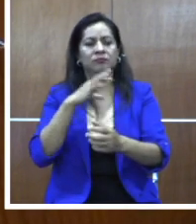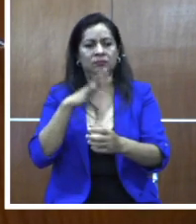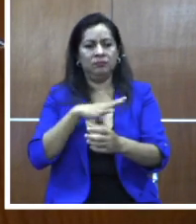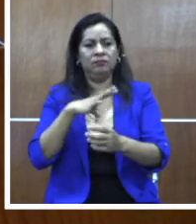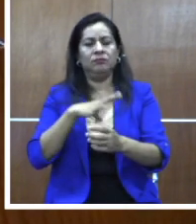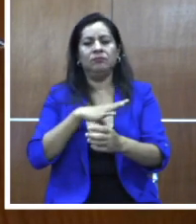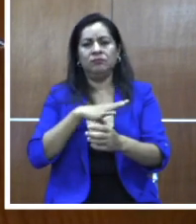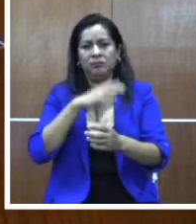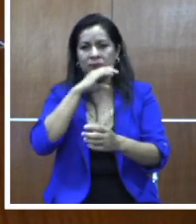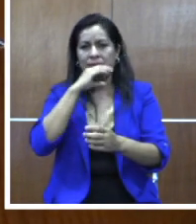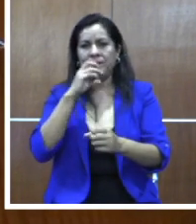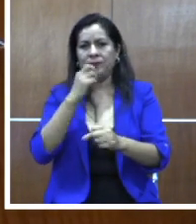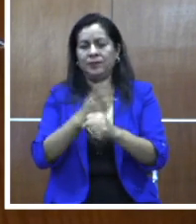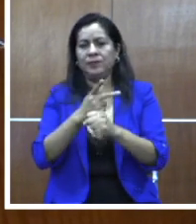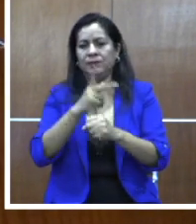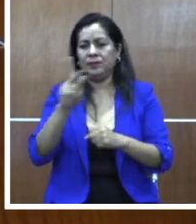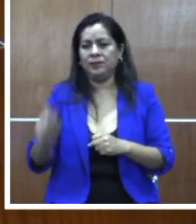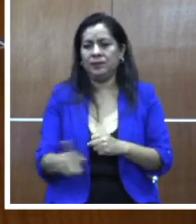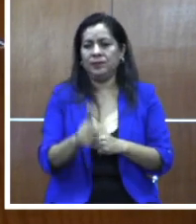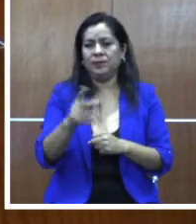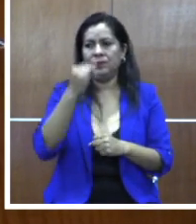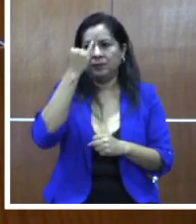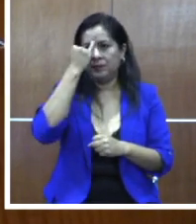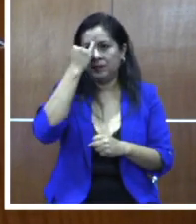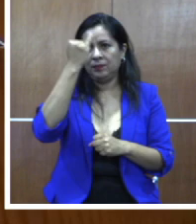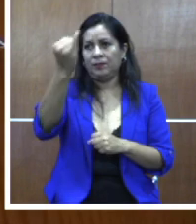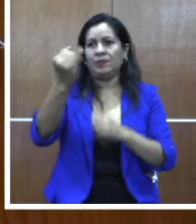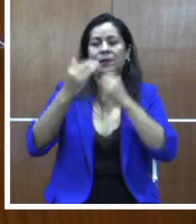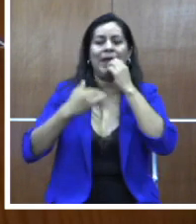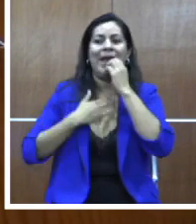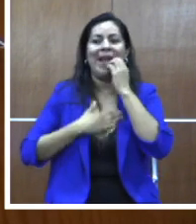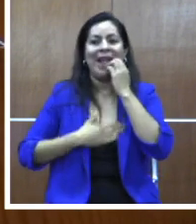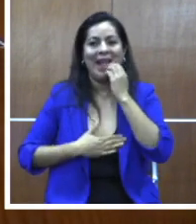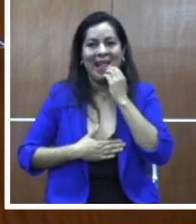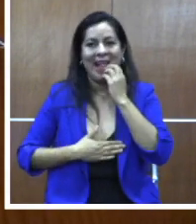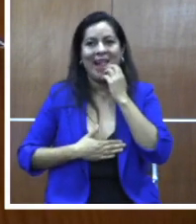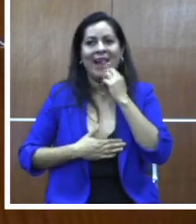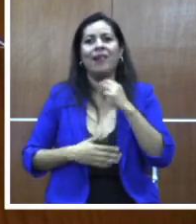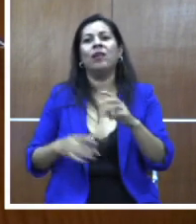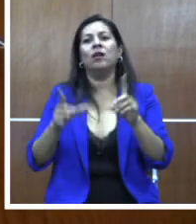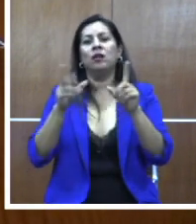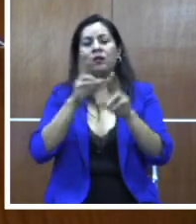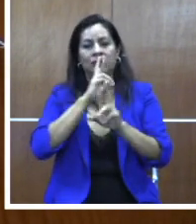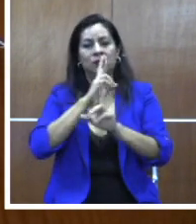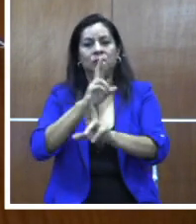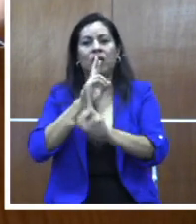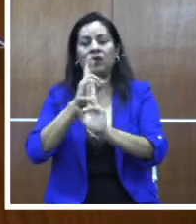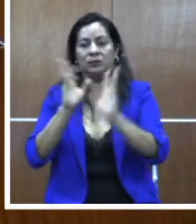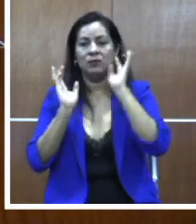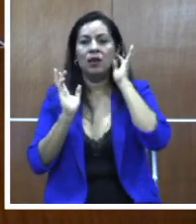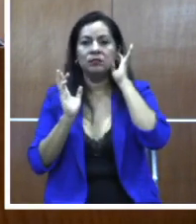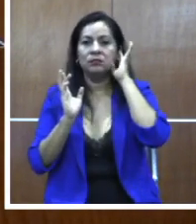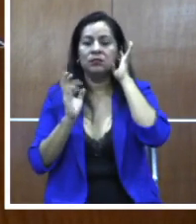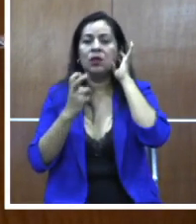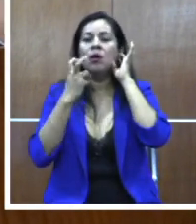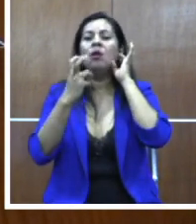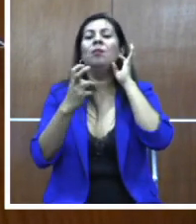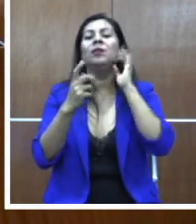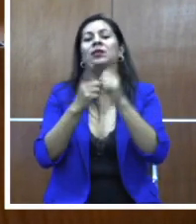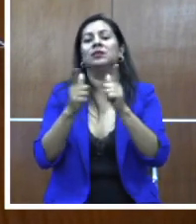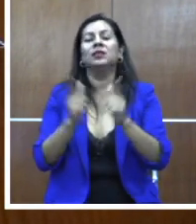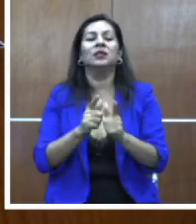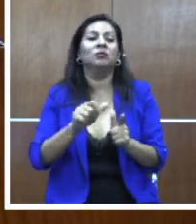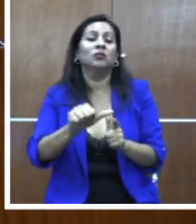voluntad popular con coherencia, con justicia y con resultados. Por eso la oposición